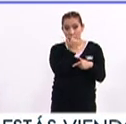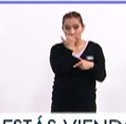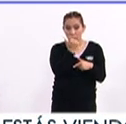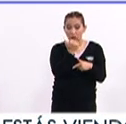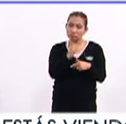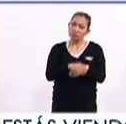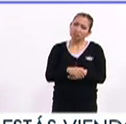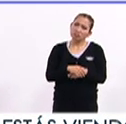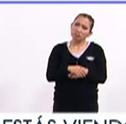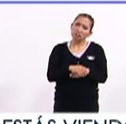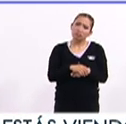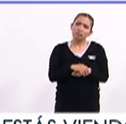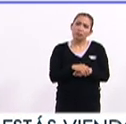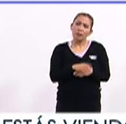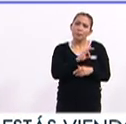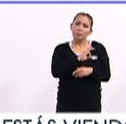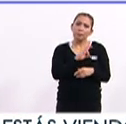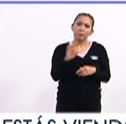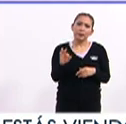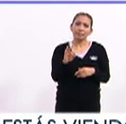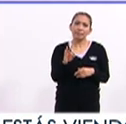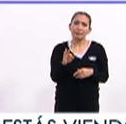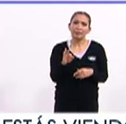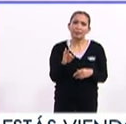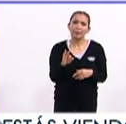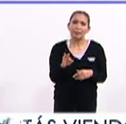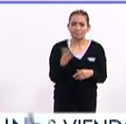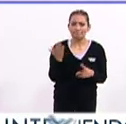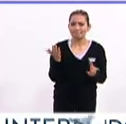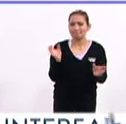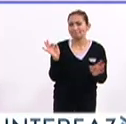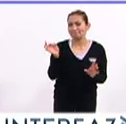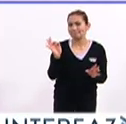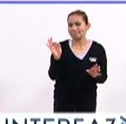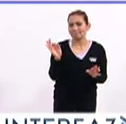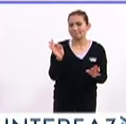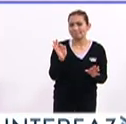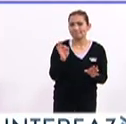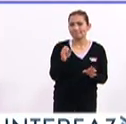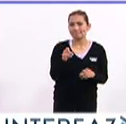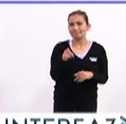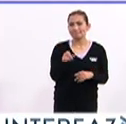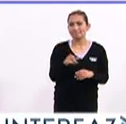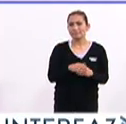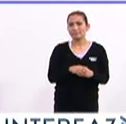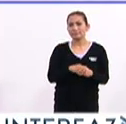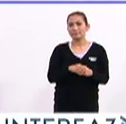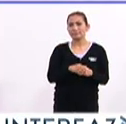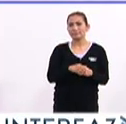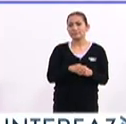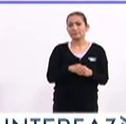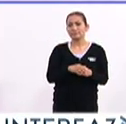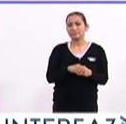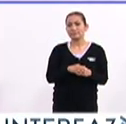alumnos, puedan de alguna manera no